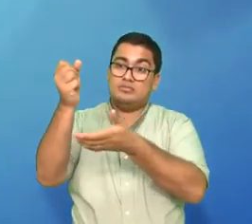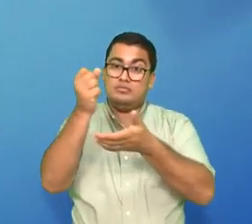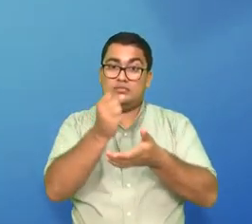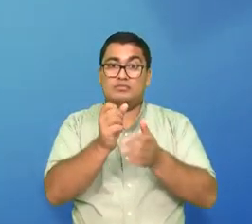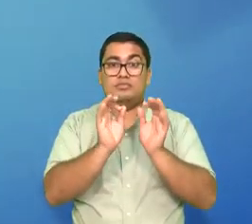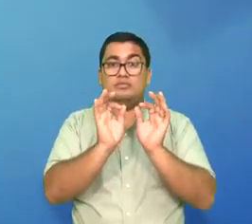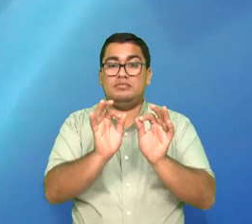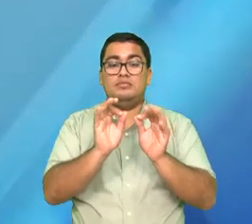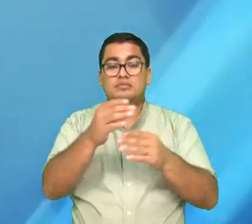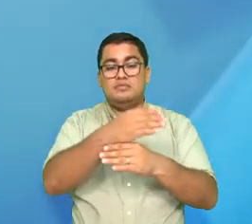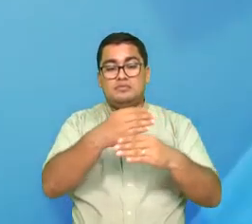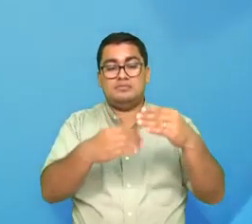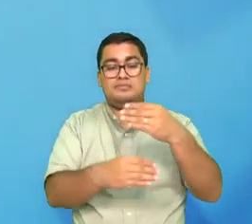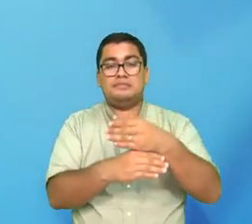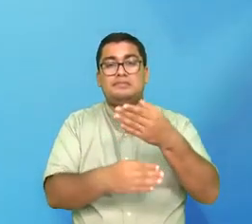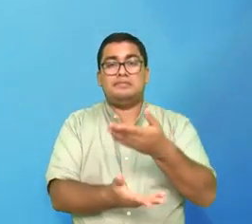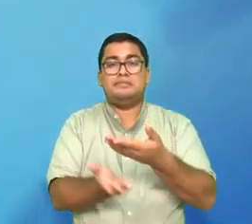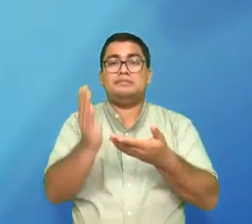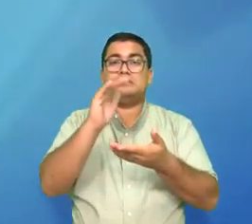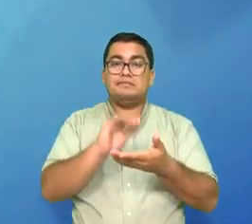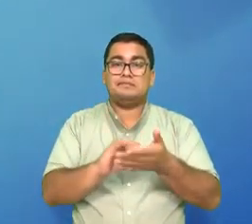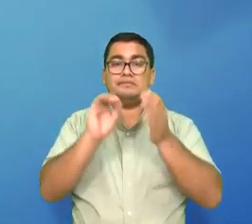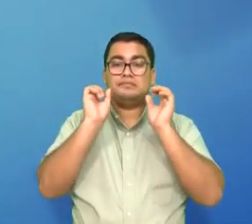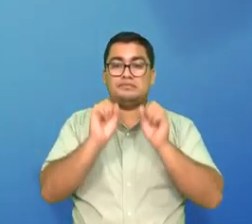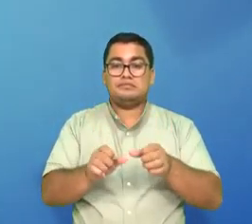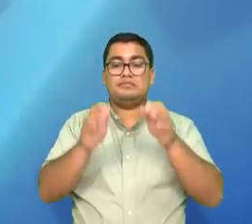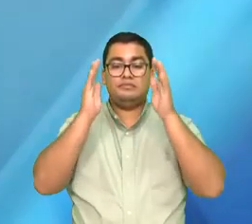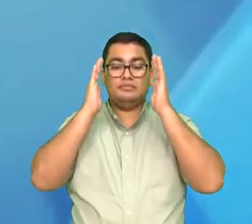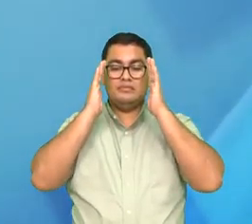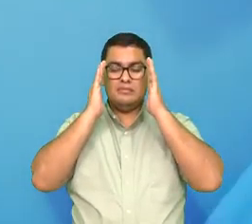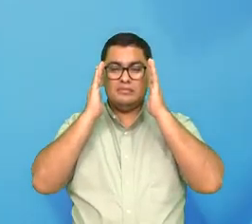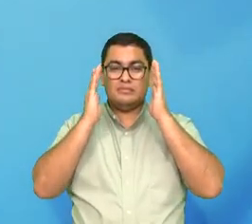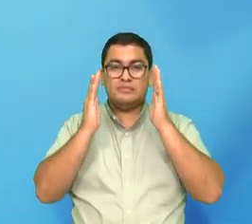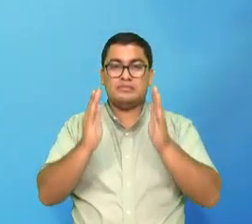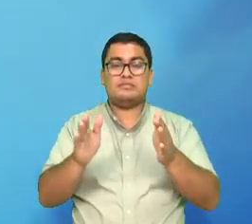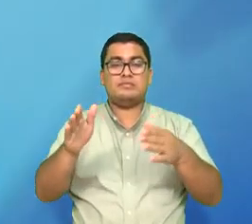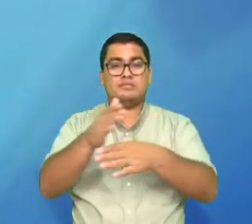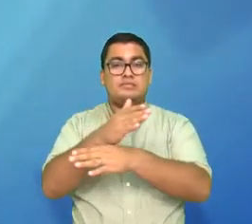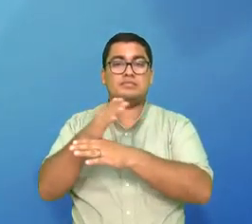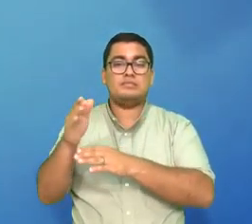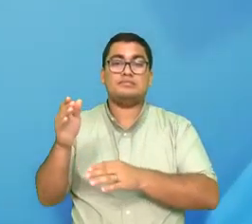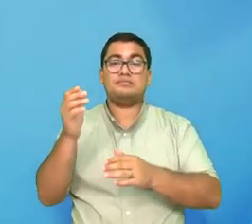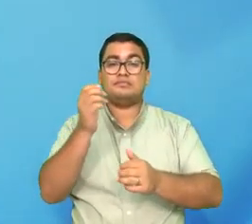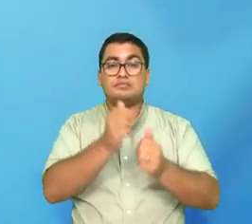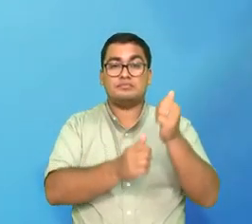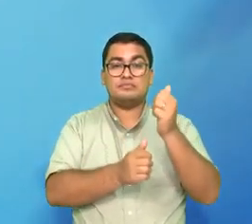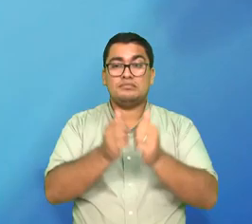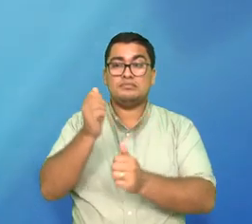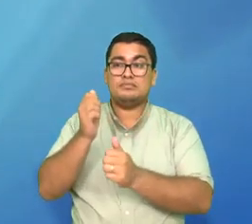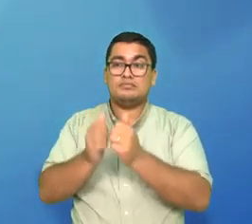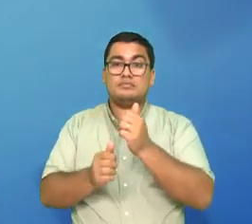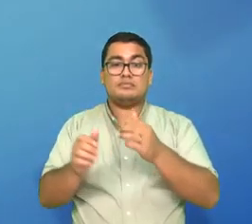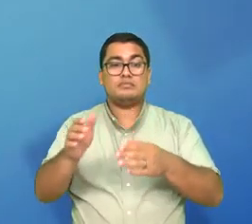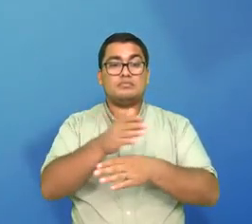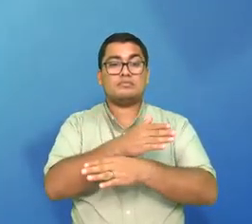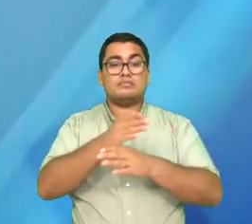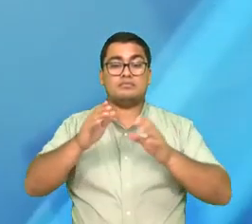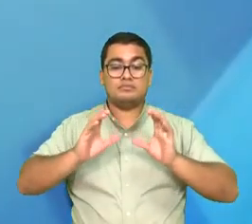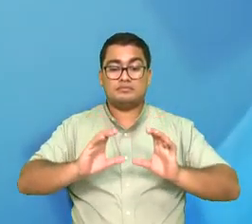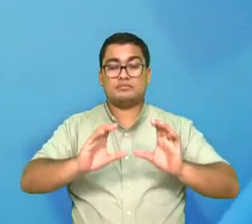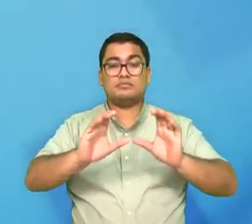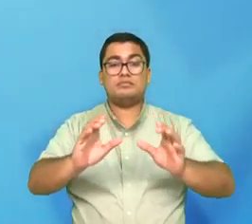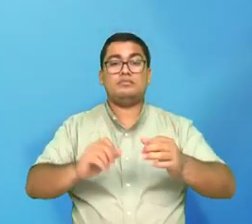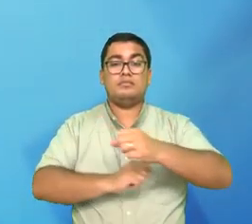buscar los recursos que nos permitan atender esa emergencia en los caminos, las carreteras,